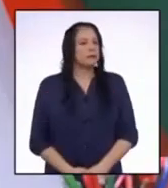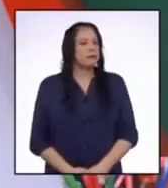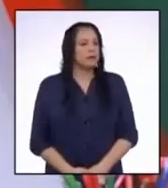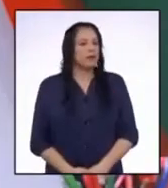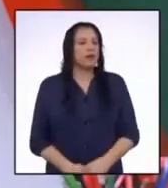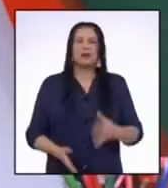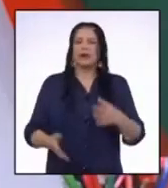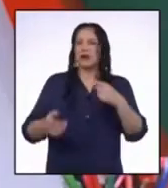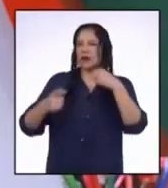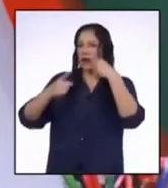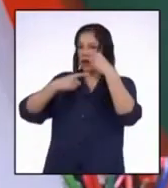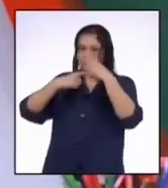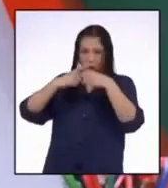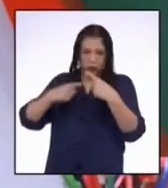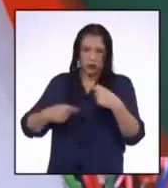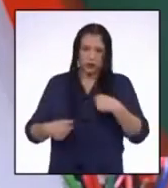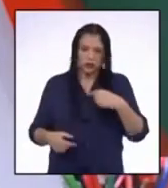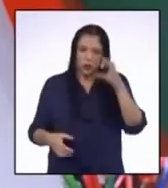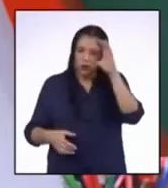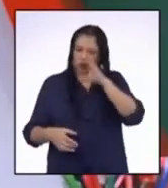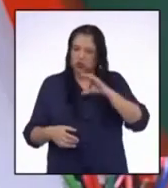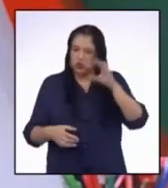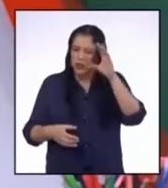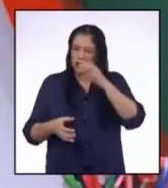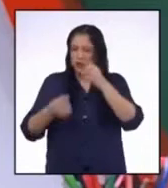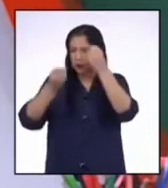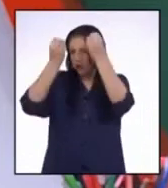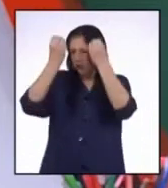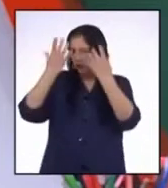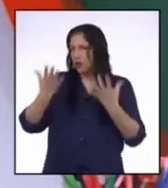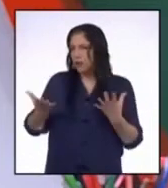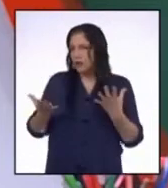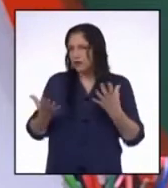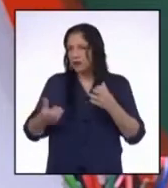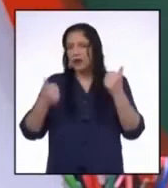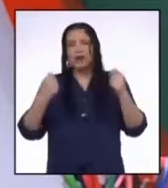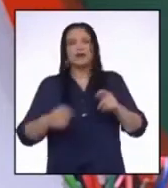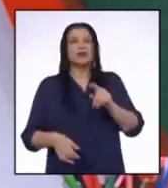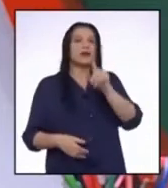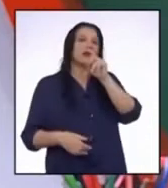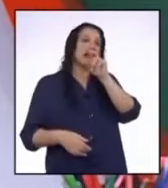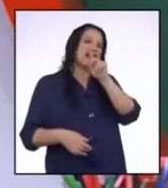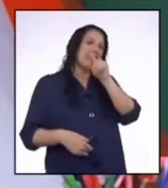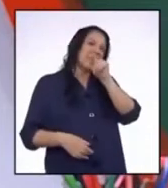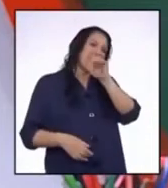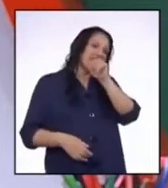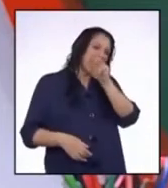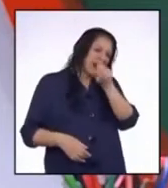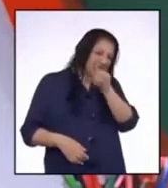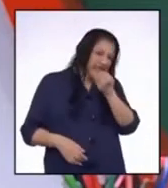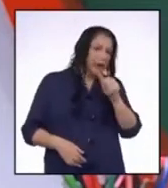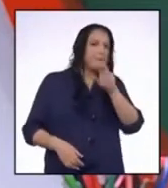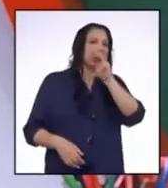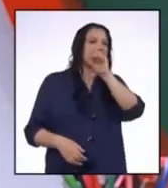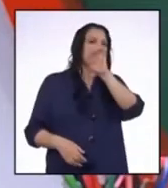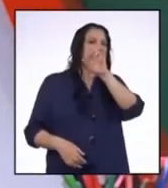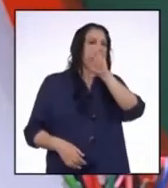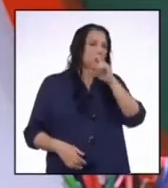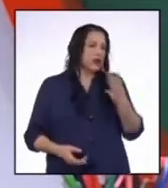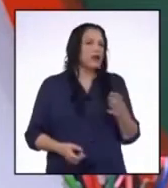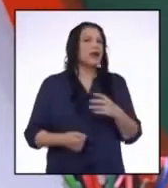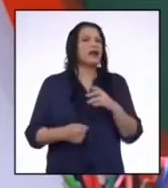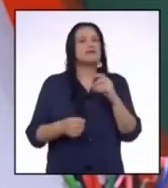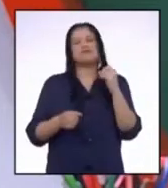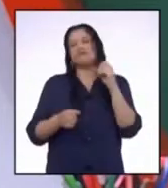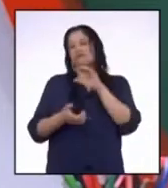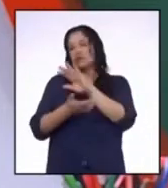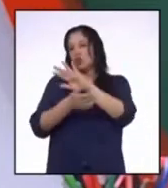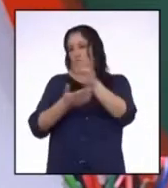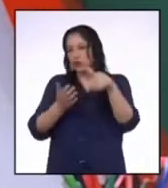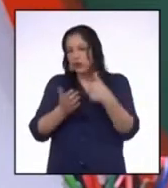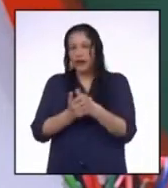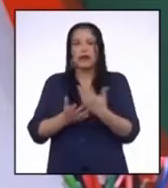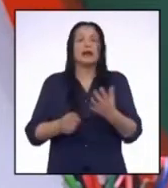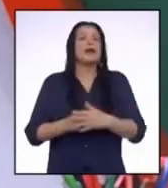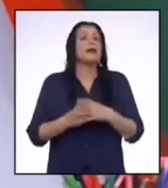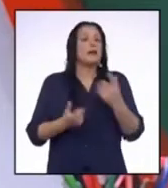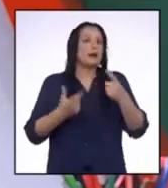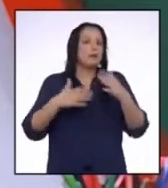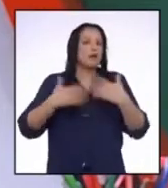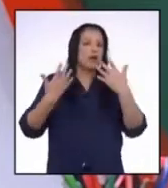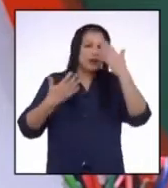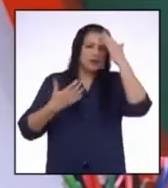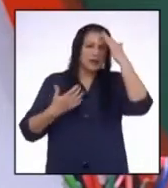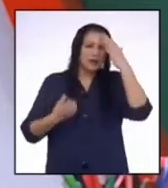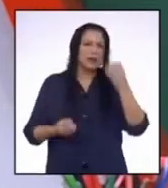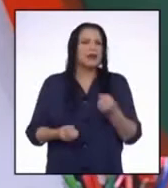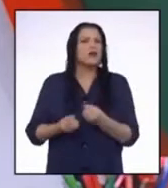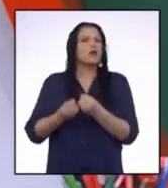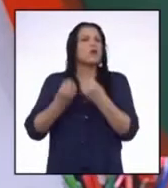le comento que he estado buscando información sobre la tasa metabólica basal y la tasa metabólica total. Y creo que para poder